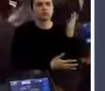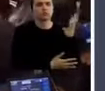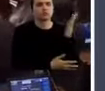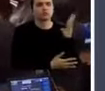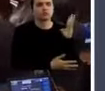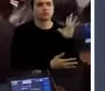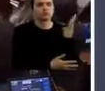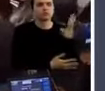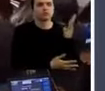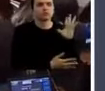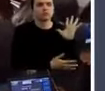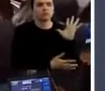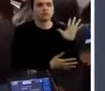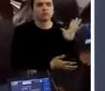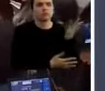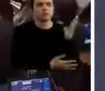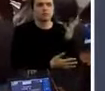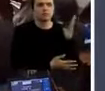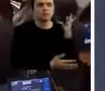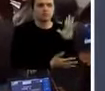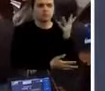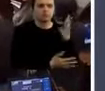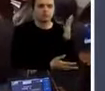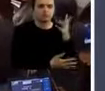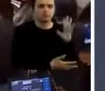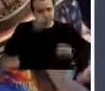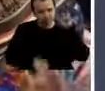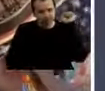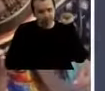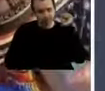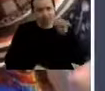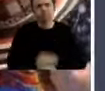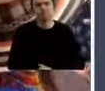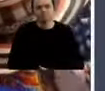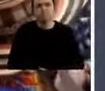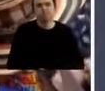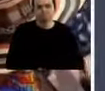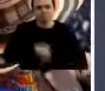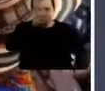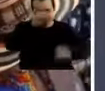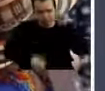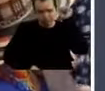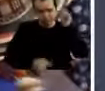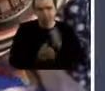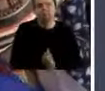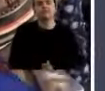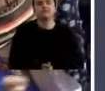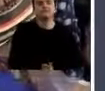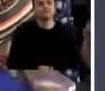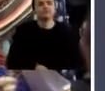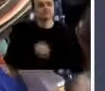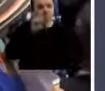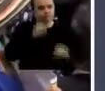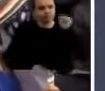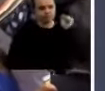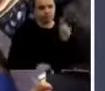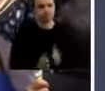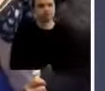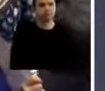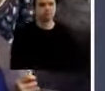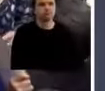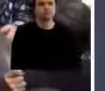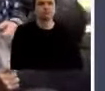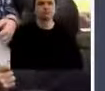requisitos totales. Esto nos da cobertura, esto nos da esperanza y esto nos va a permitir que efectivamente nuestra